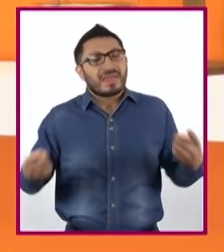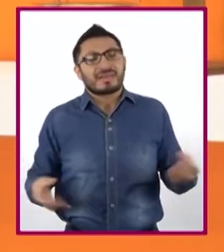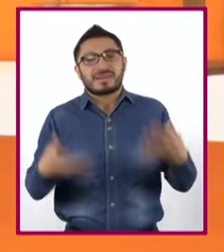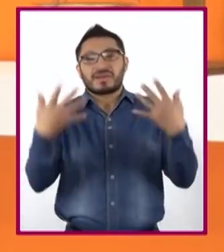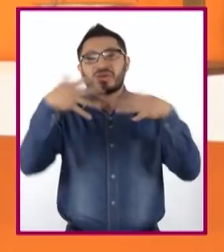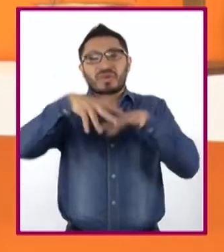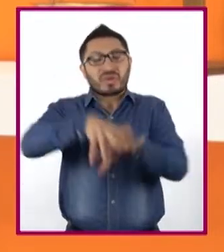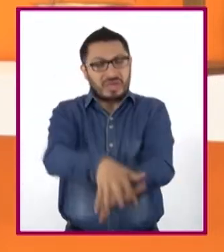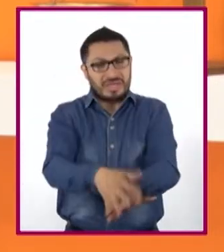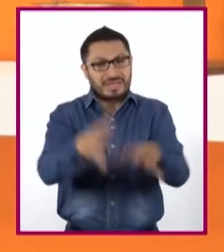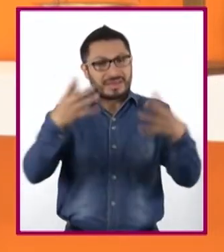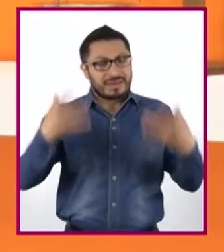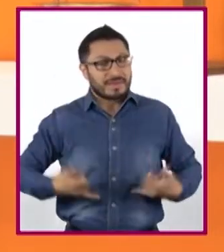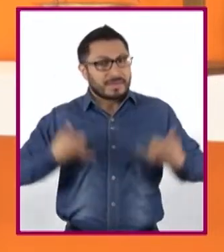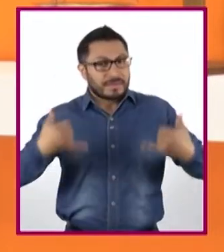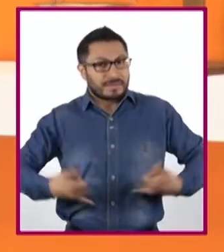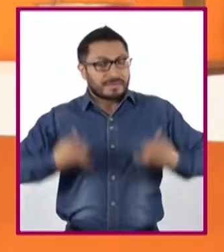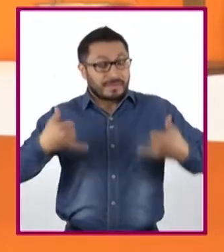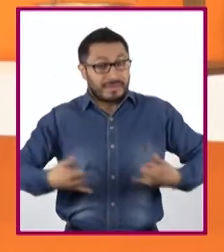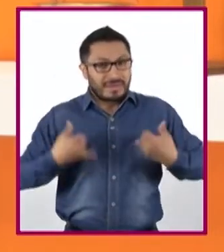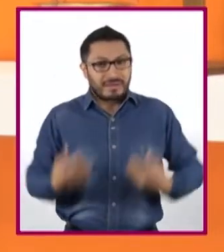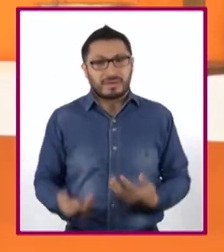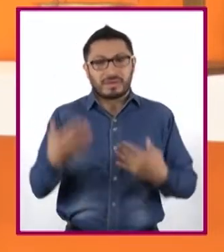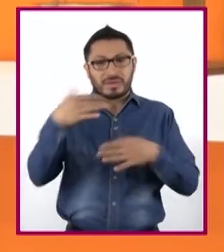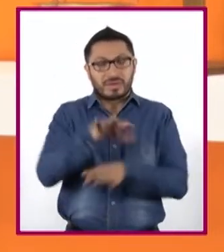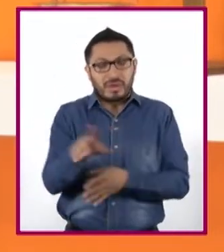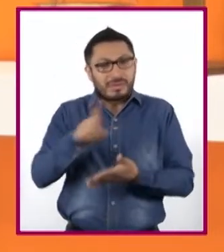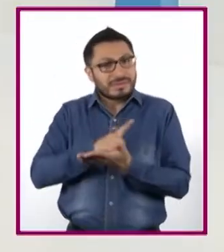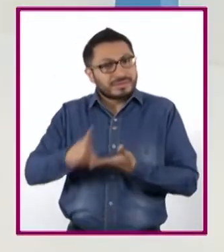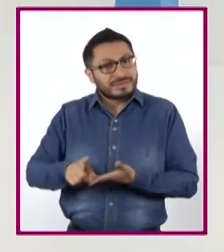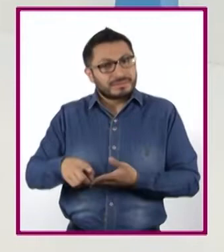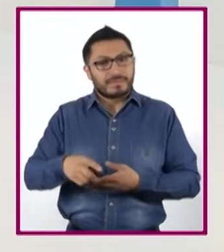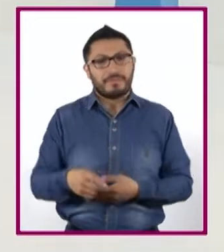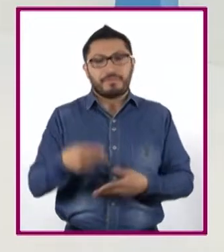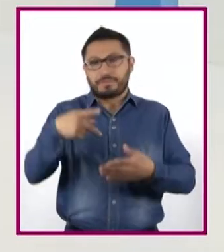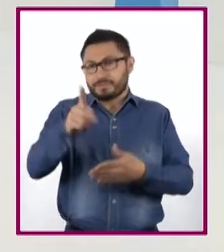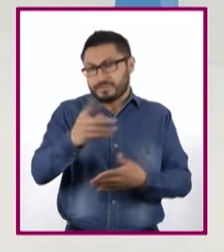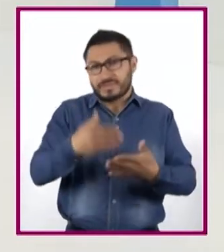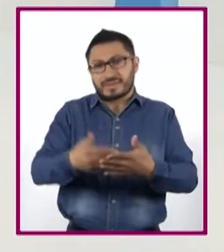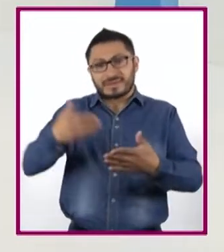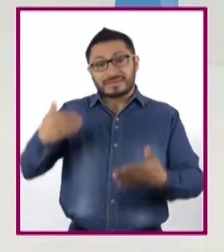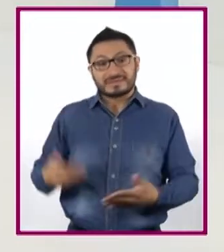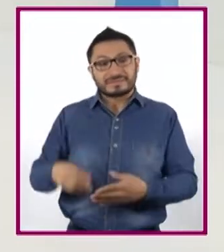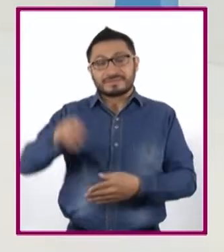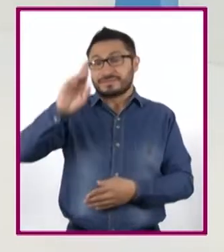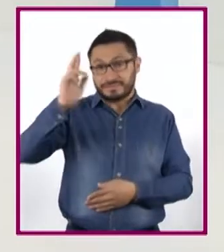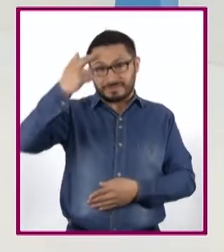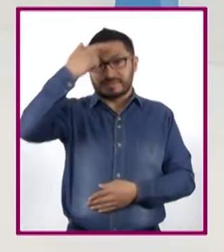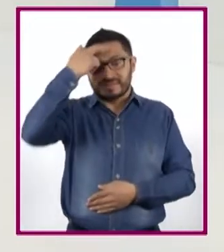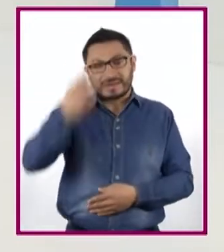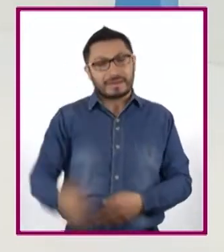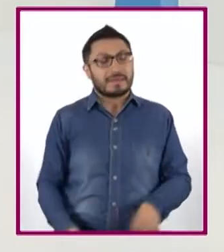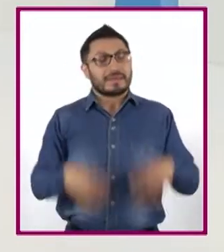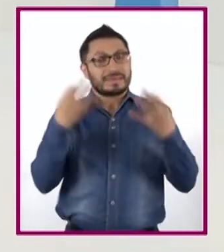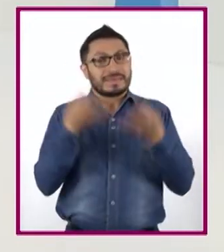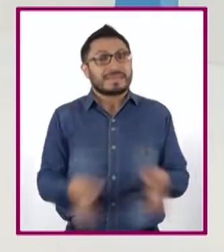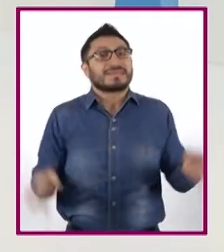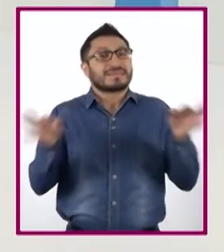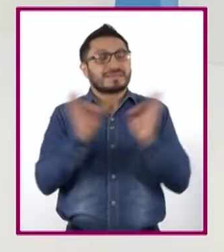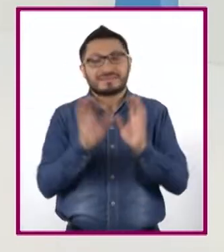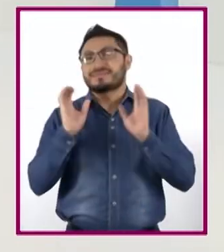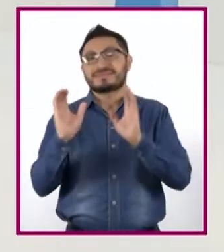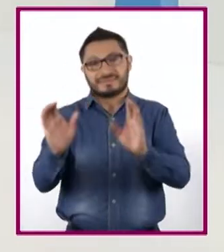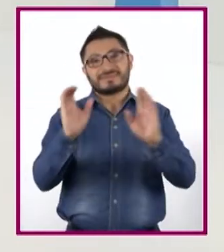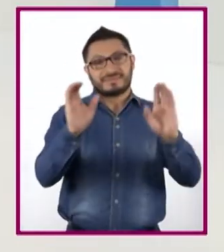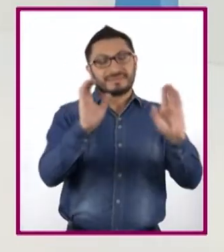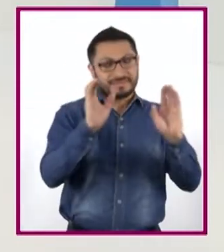adolescentes, desde una perspectiva de sus derechos. Antes de comenzar, no olviden que las medidas de higiene son de gran